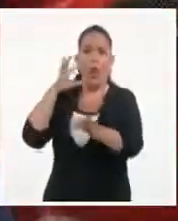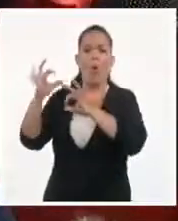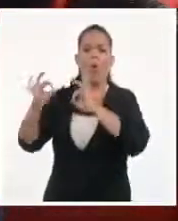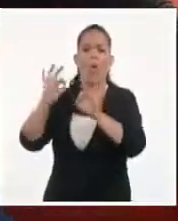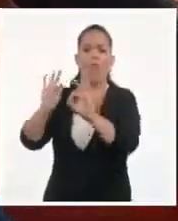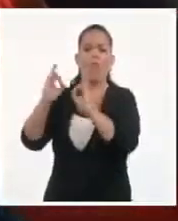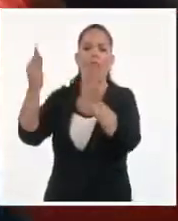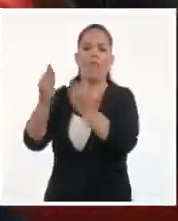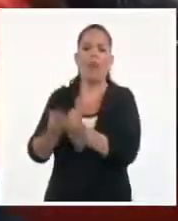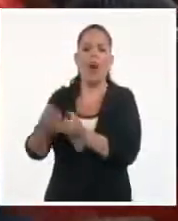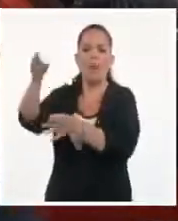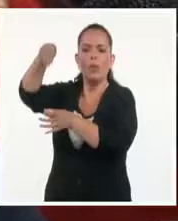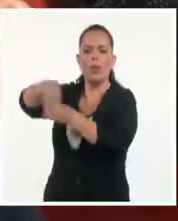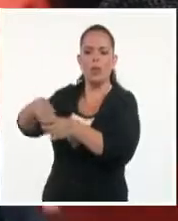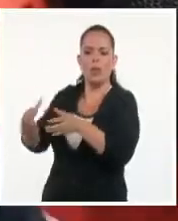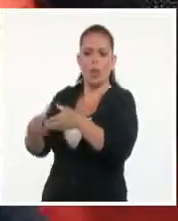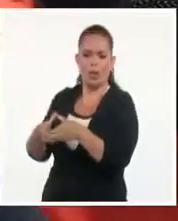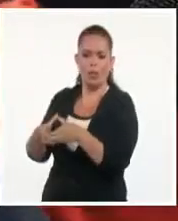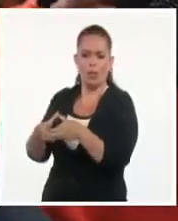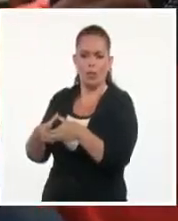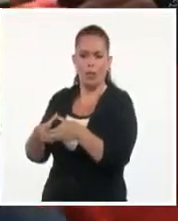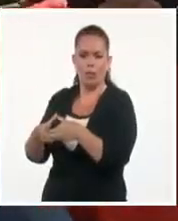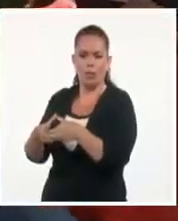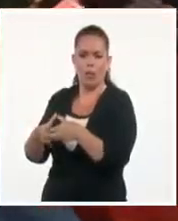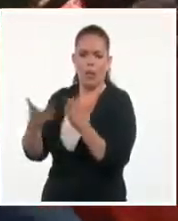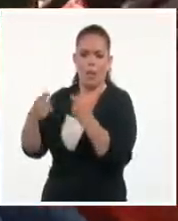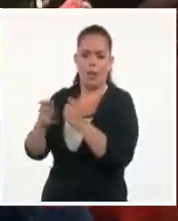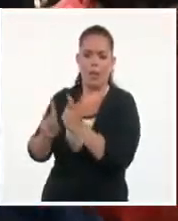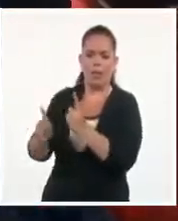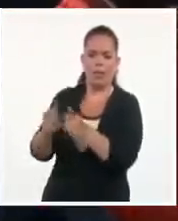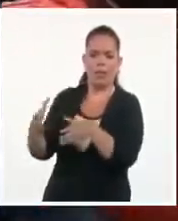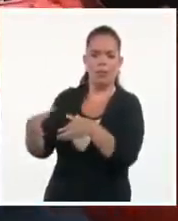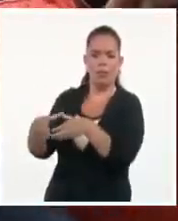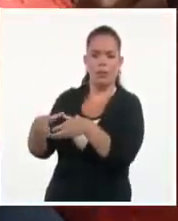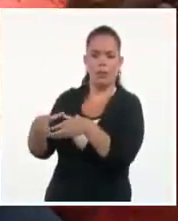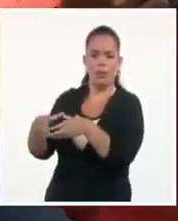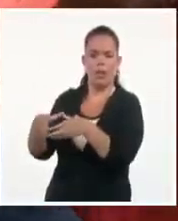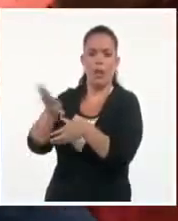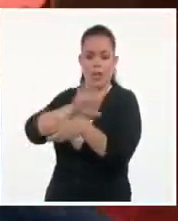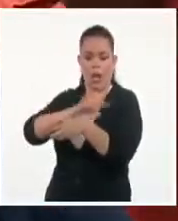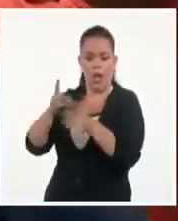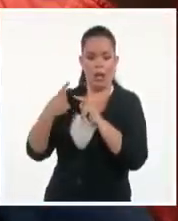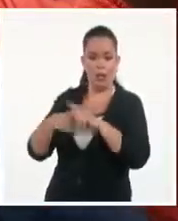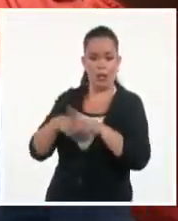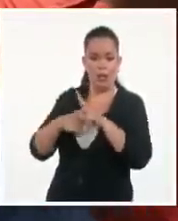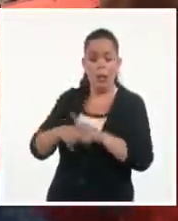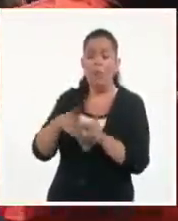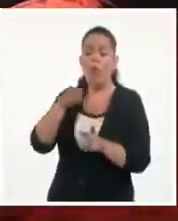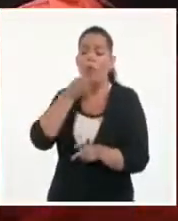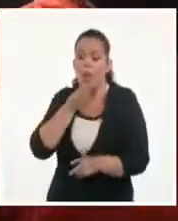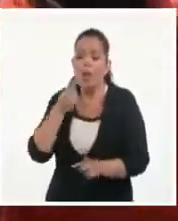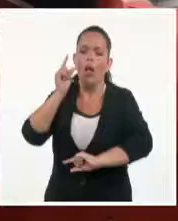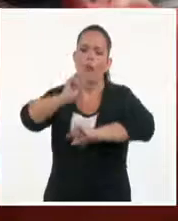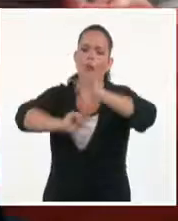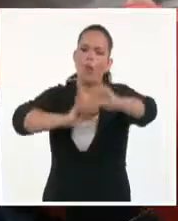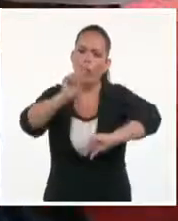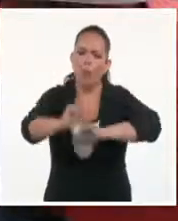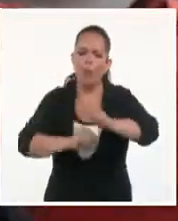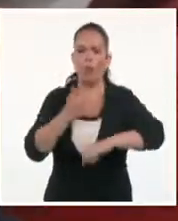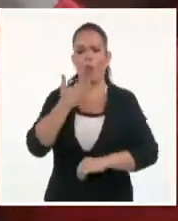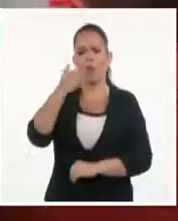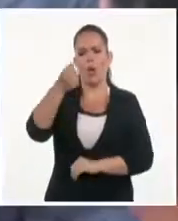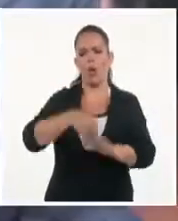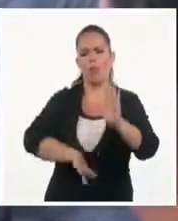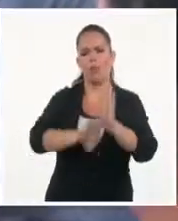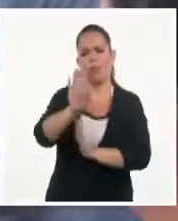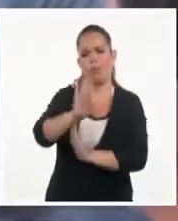nosotros vamos a salir de esa situación. Saliendo de esa situación podemos reanimar de nuevo los niveles de actividad económica que hemos tenido